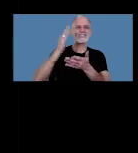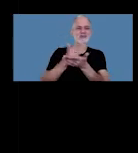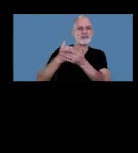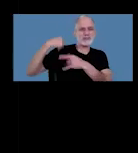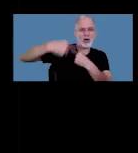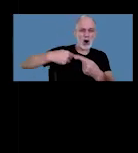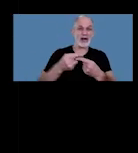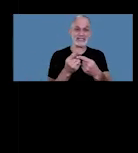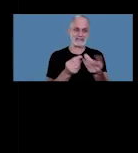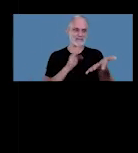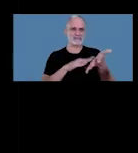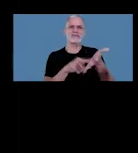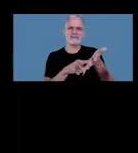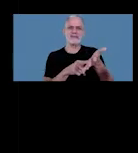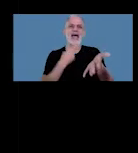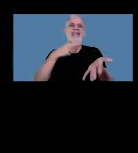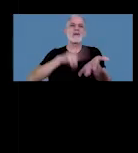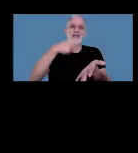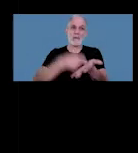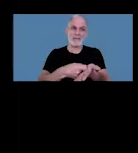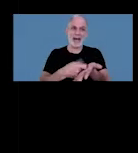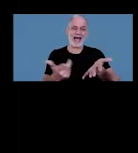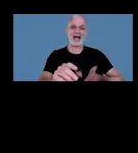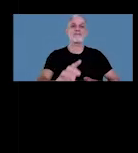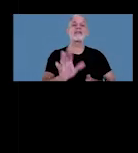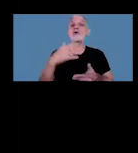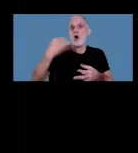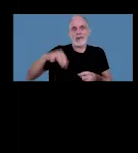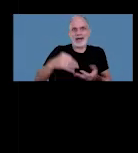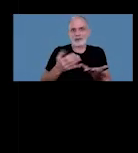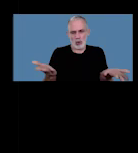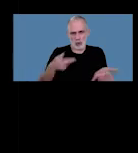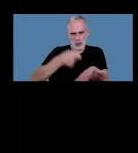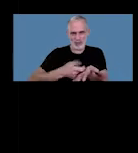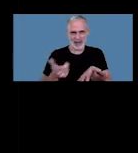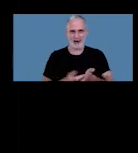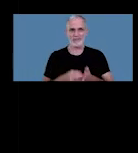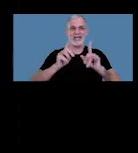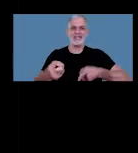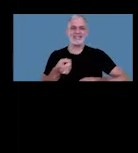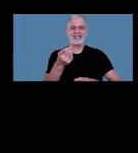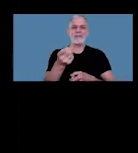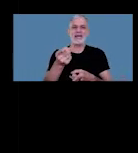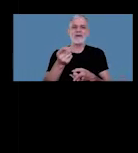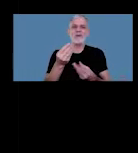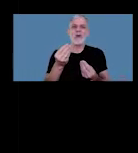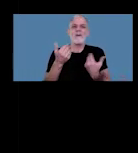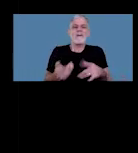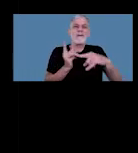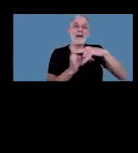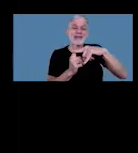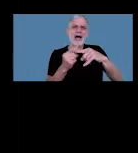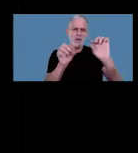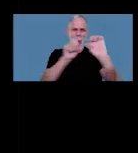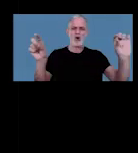estos tributos, y es de carácter obligatorio, por supuesto. Tiene algunas ventajas, como es que tienen campos